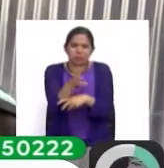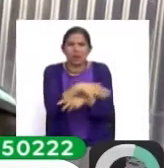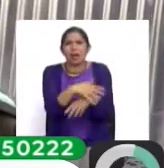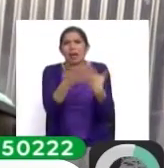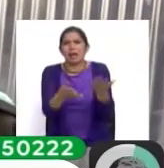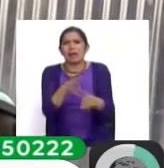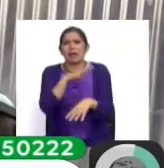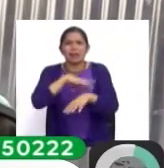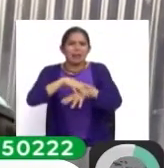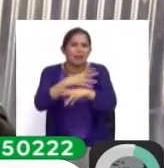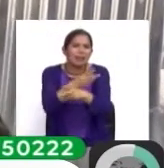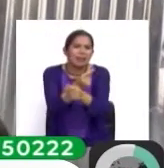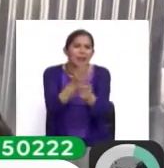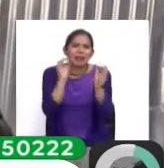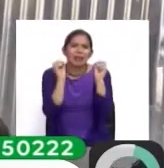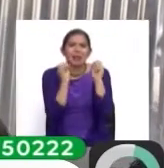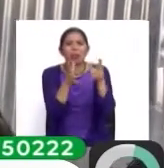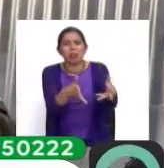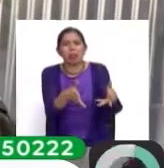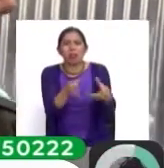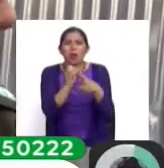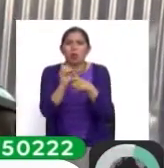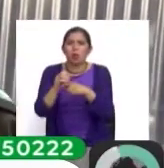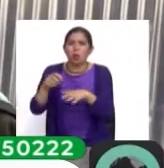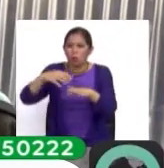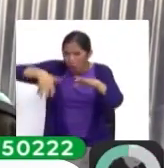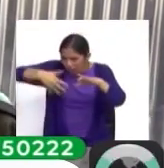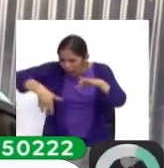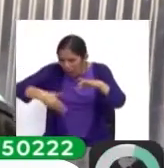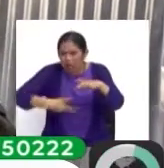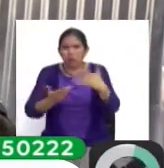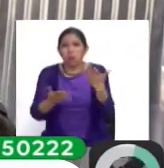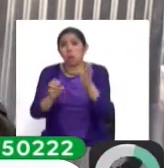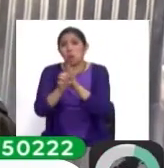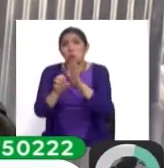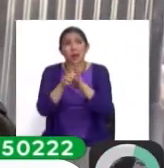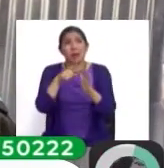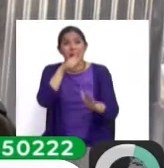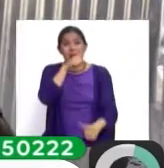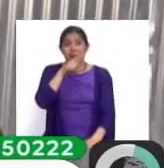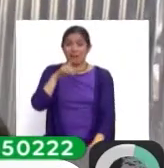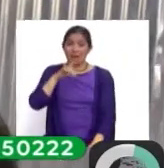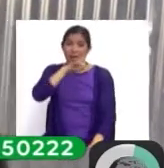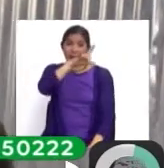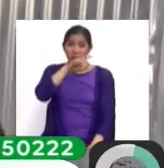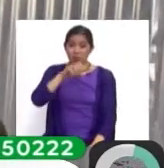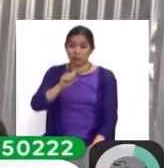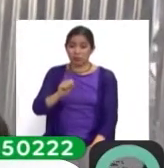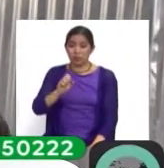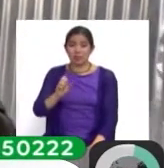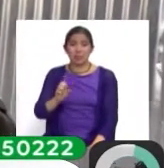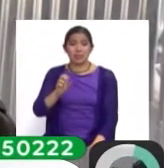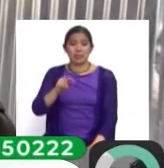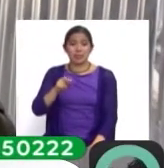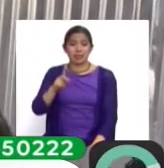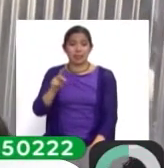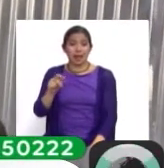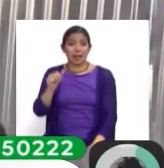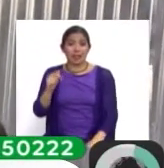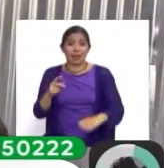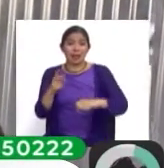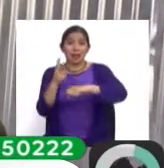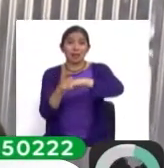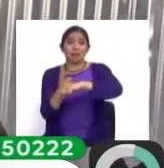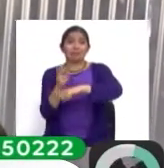de tierra, había zanjas, como en el lugar de Sencata teníamos una pasarela que estaba obstruyendo la vía, que ha